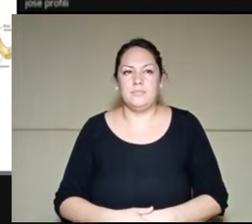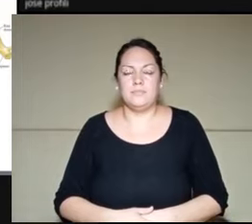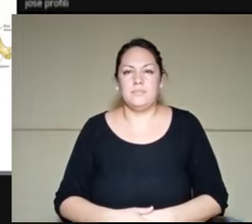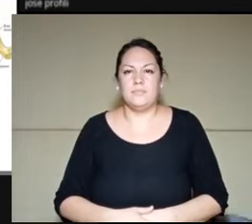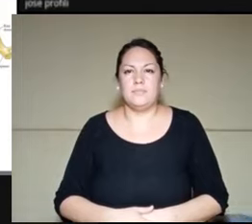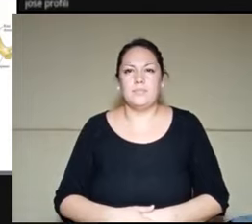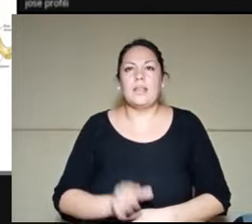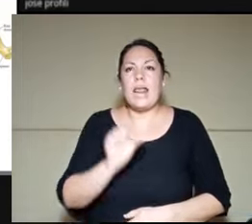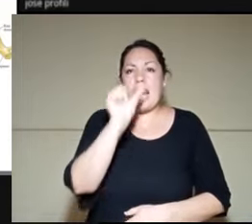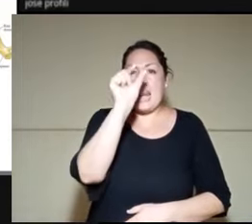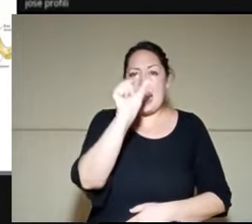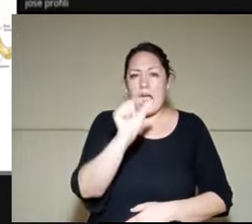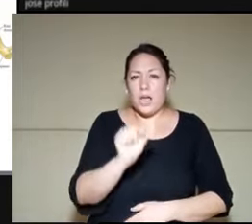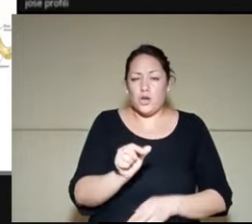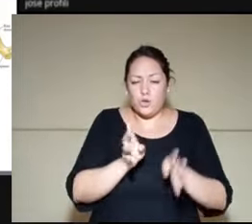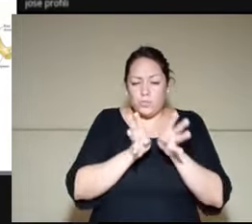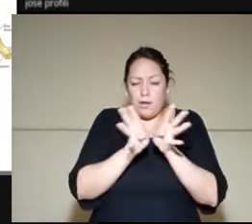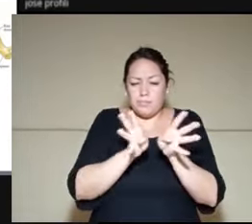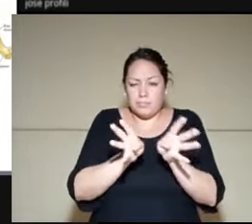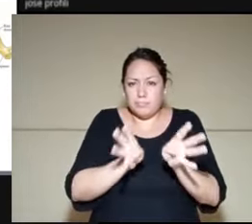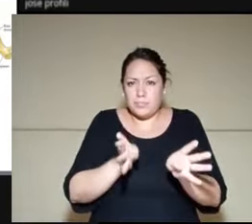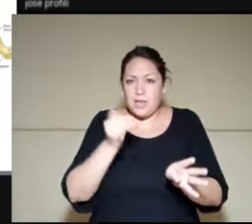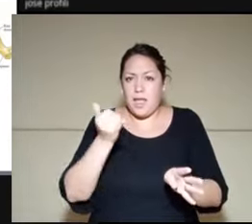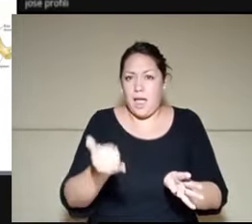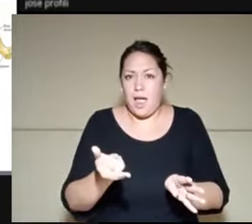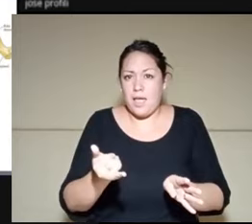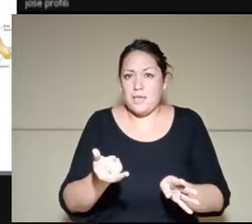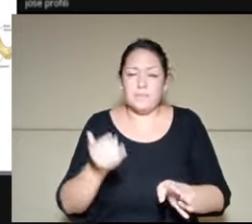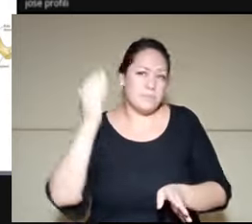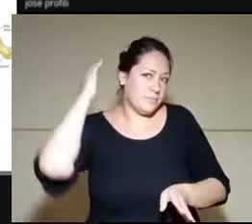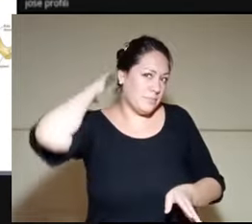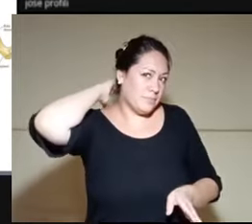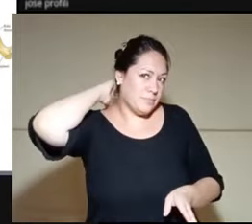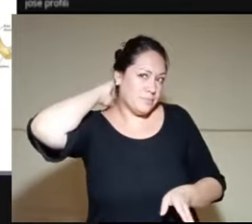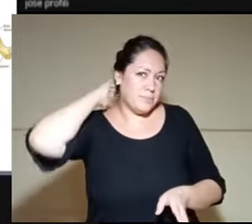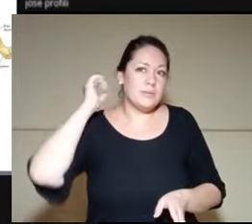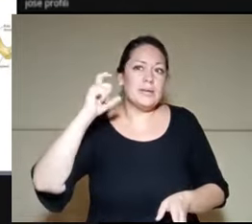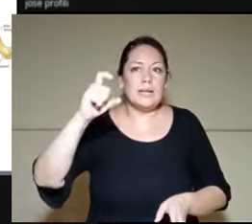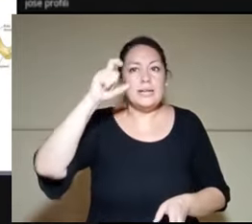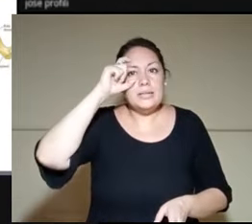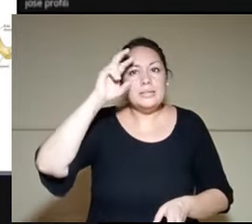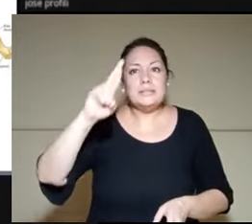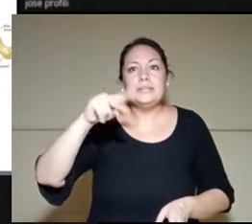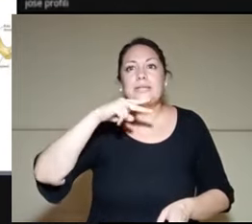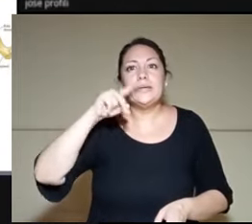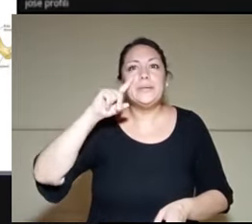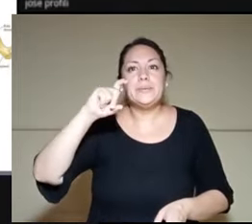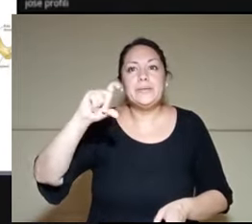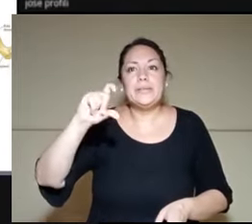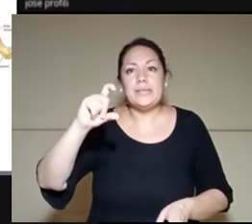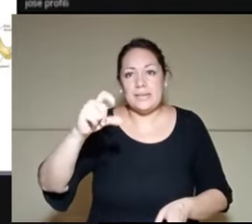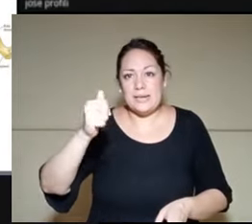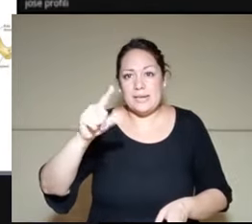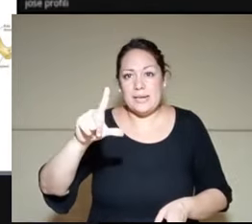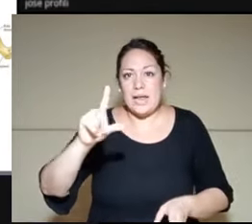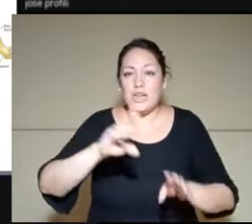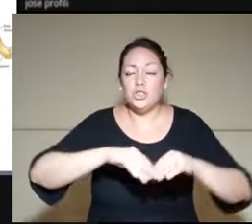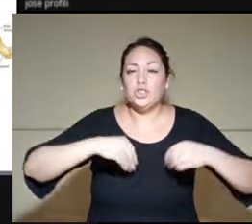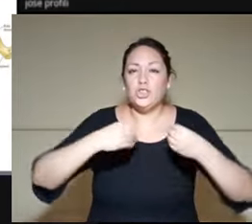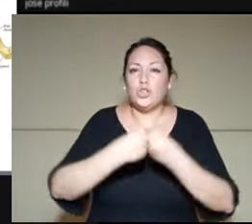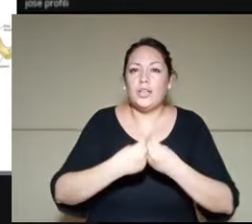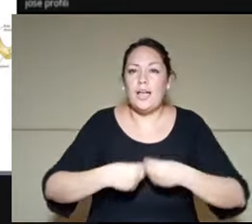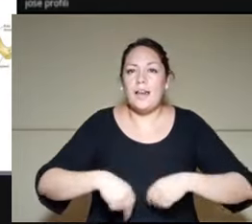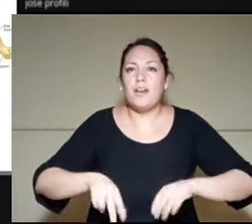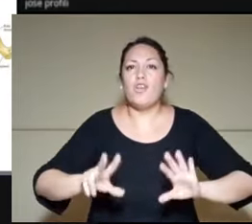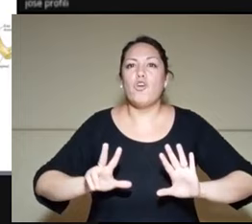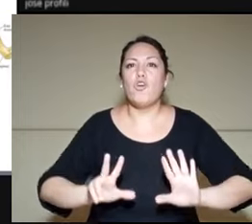porciones. Nosotros sabemos que en la columna vertebral tenemos una columna cervical que está formada por 8 vértebras cervicales. Las primeras